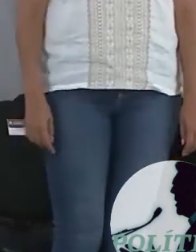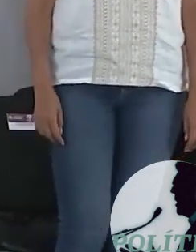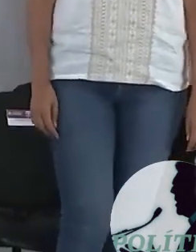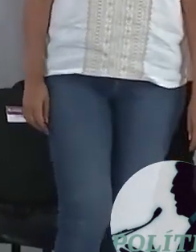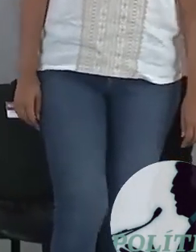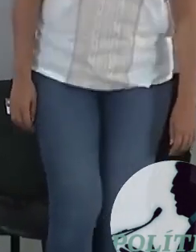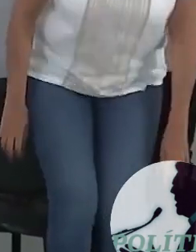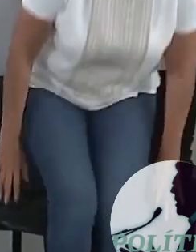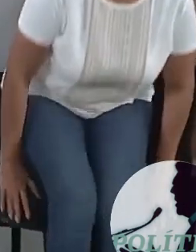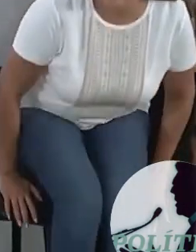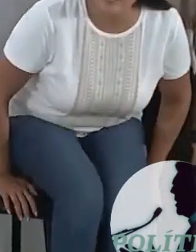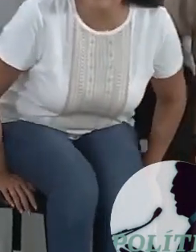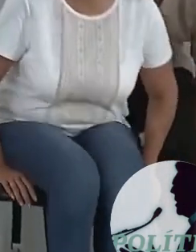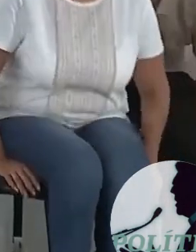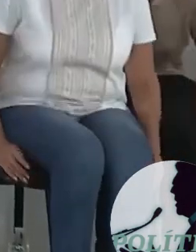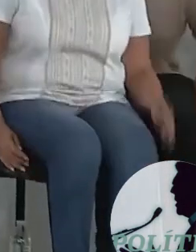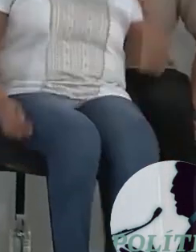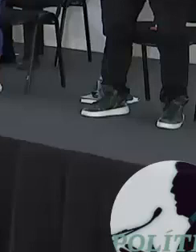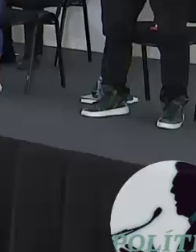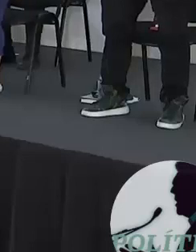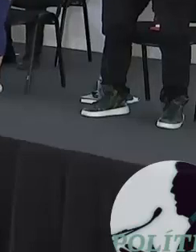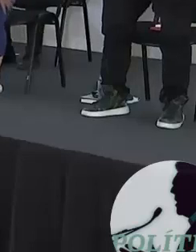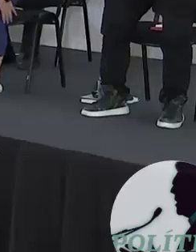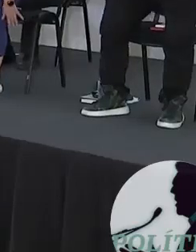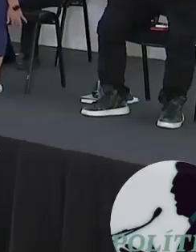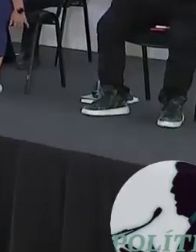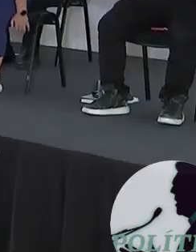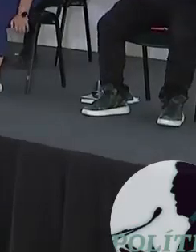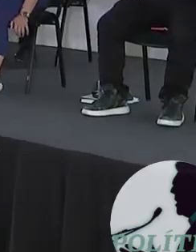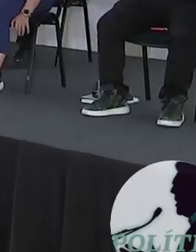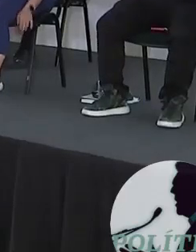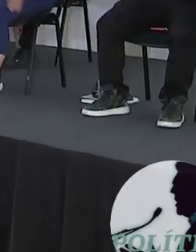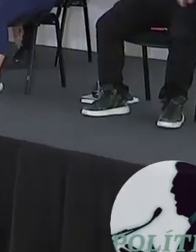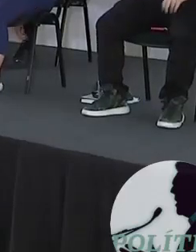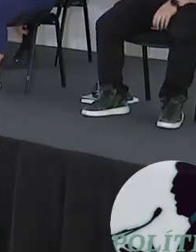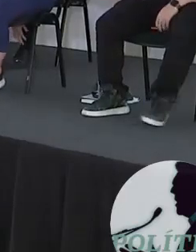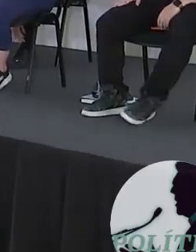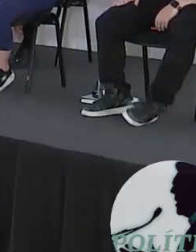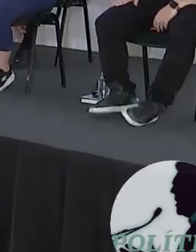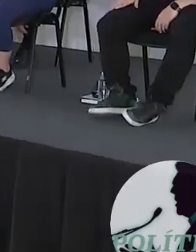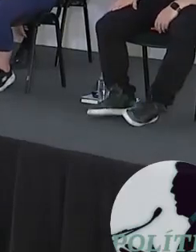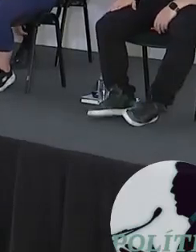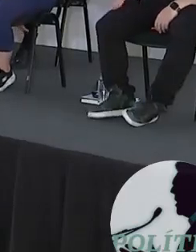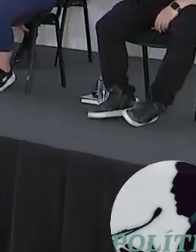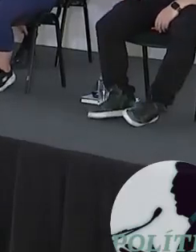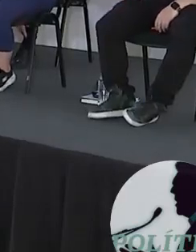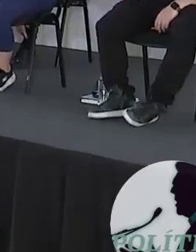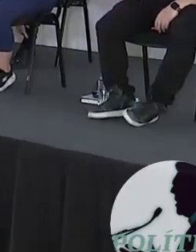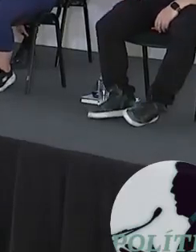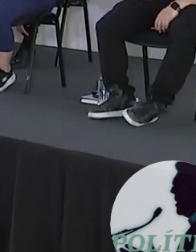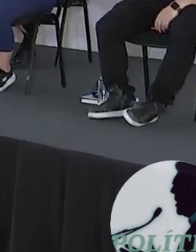Solicitamos la palabra al Coordinador General de Programas para el Bienestar, licenciado Carlos Gastón Torres Rosas.